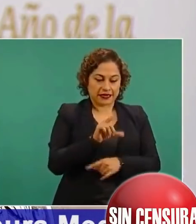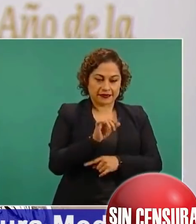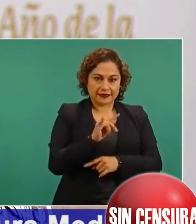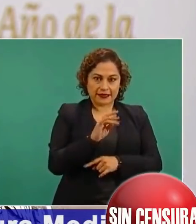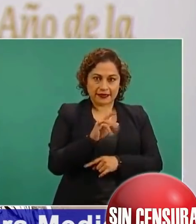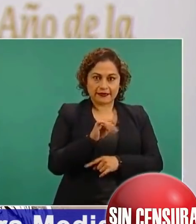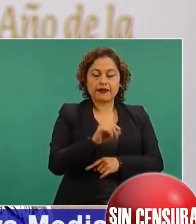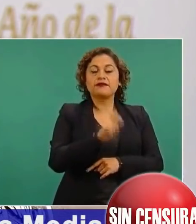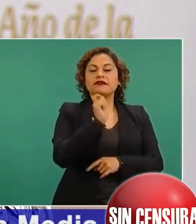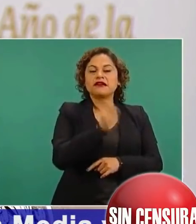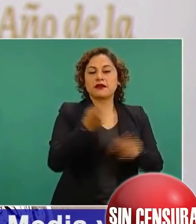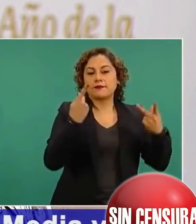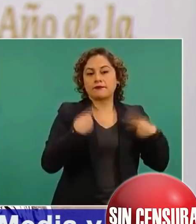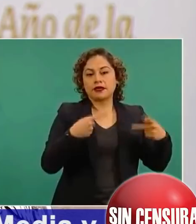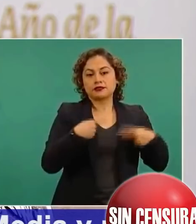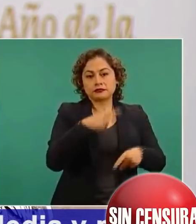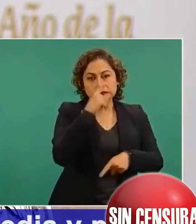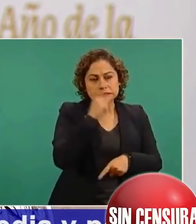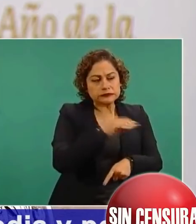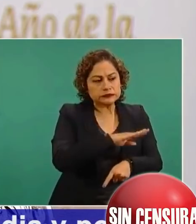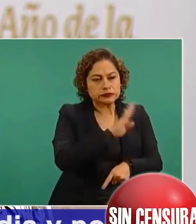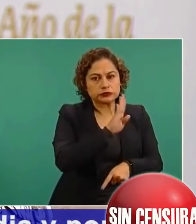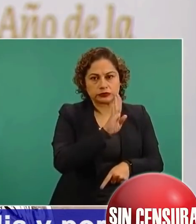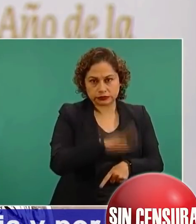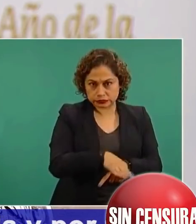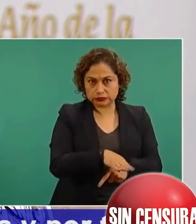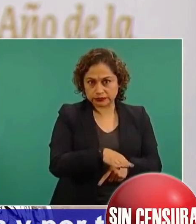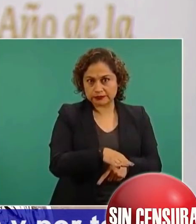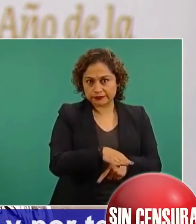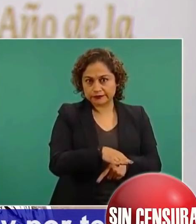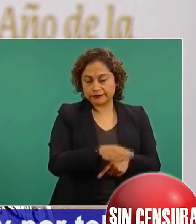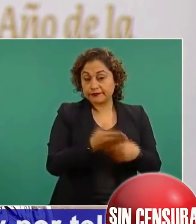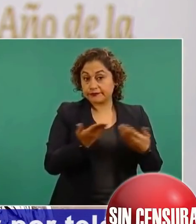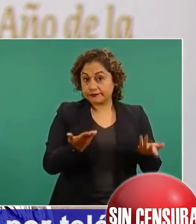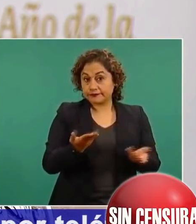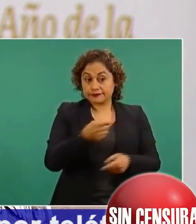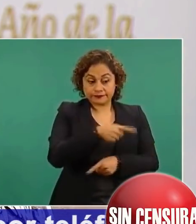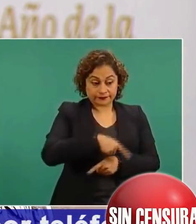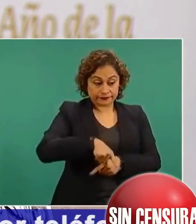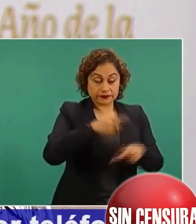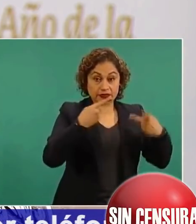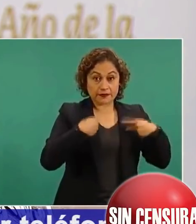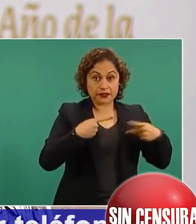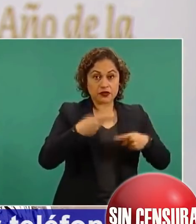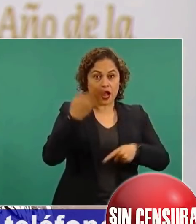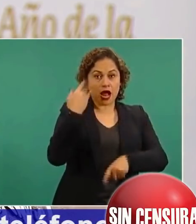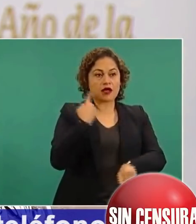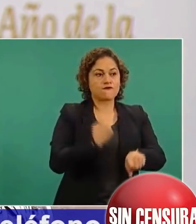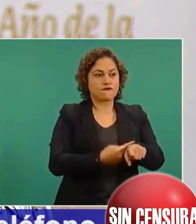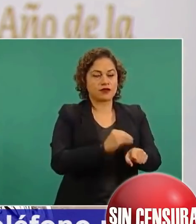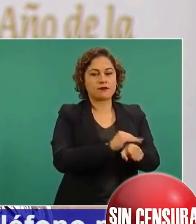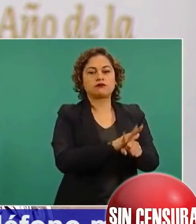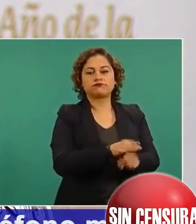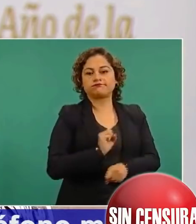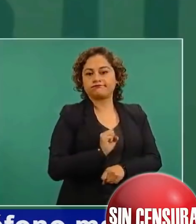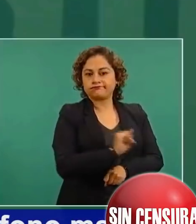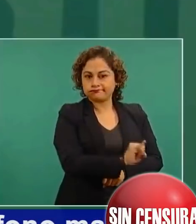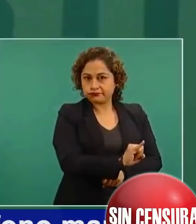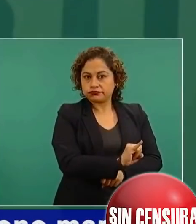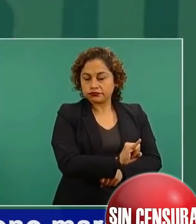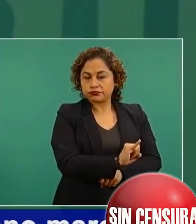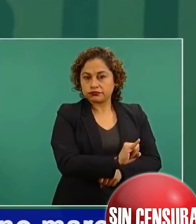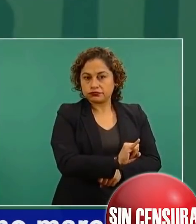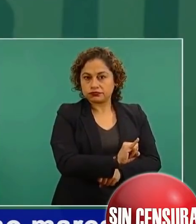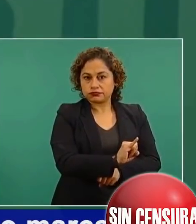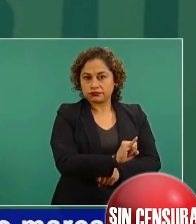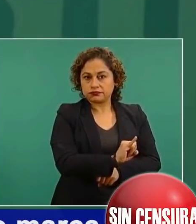personas que desafortunadamente pierden la vida que se conoce tenían COVID-19, de acuerdo a las distintas